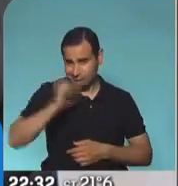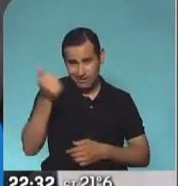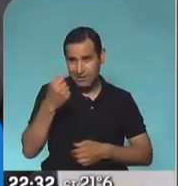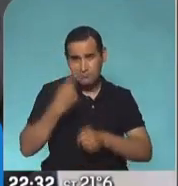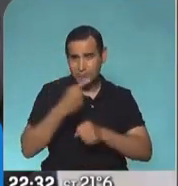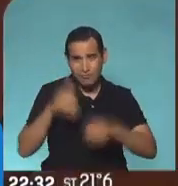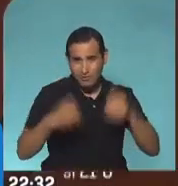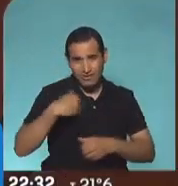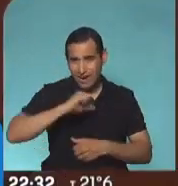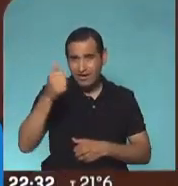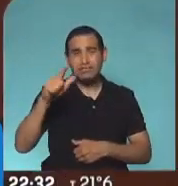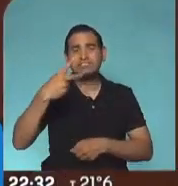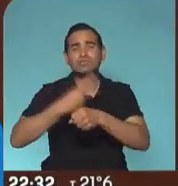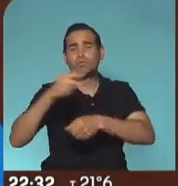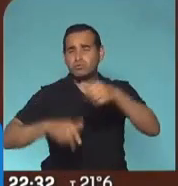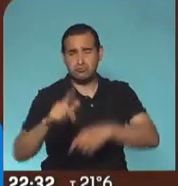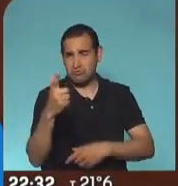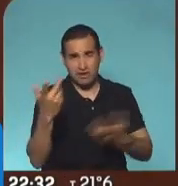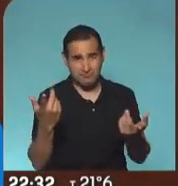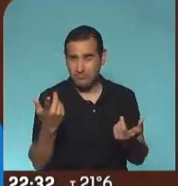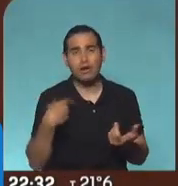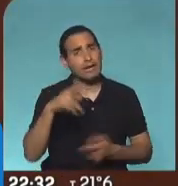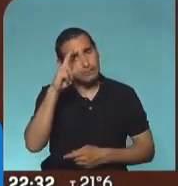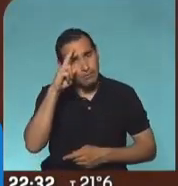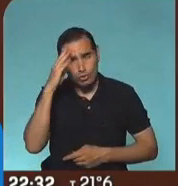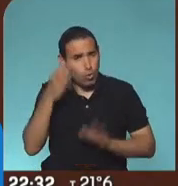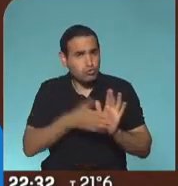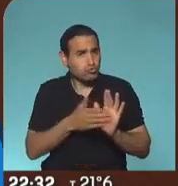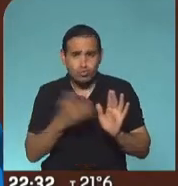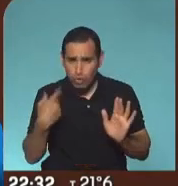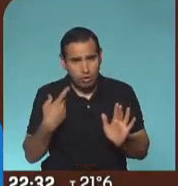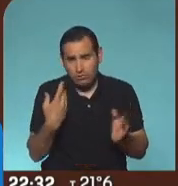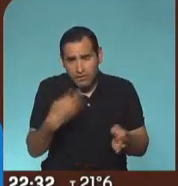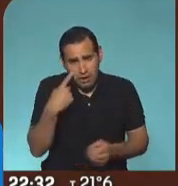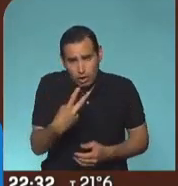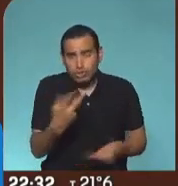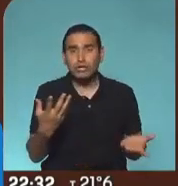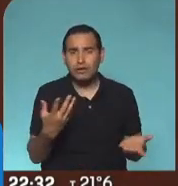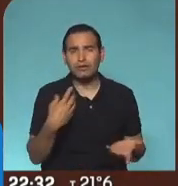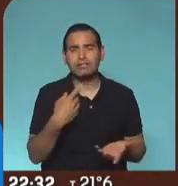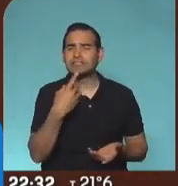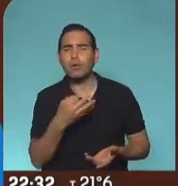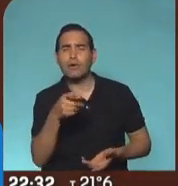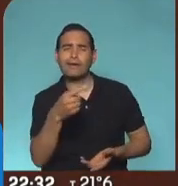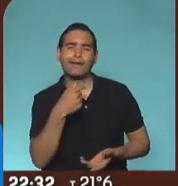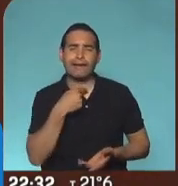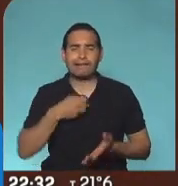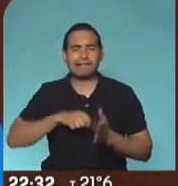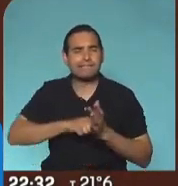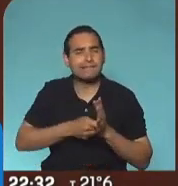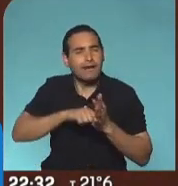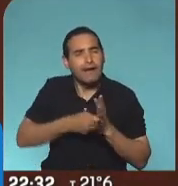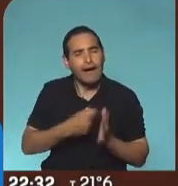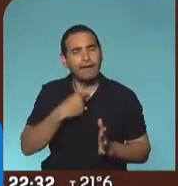vuelta, no hay segunda vuelta. Que respeten la Constitución, que reconozcan. Ya seguramente querían presionar y